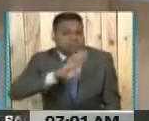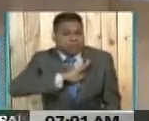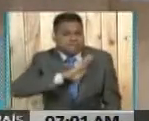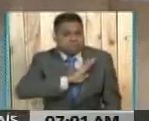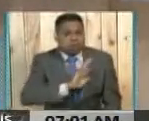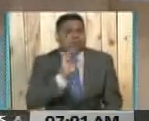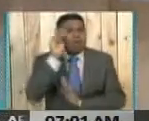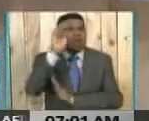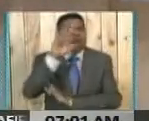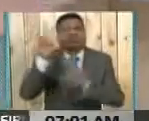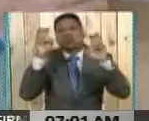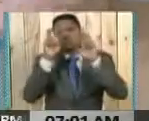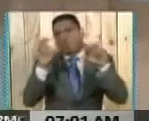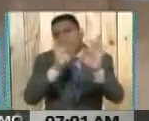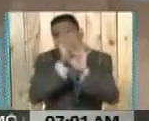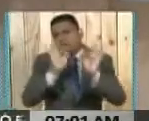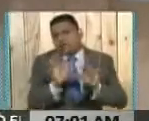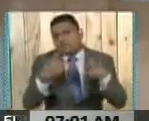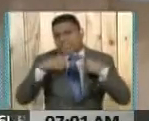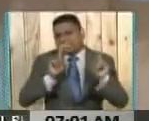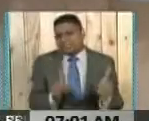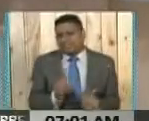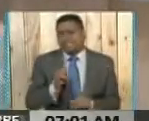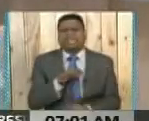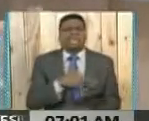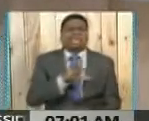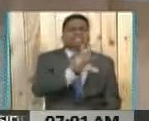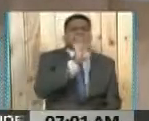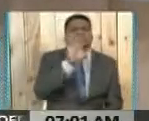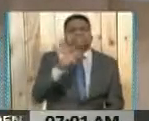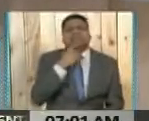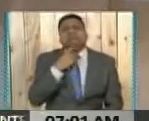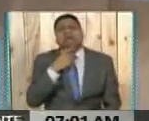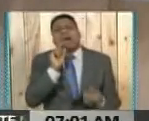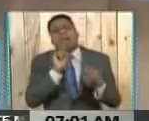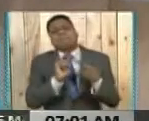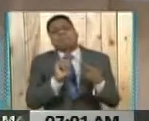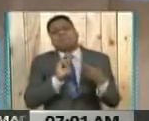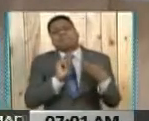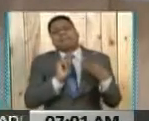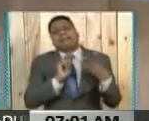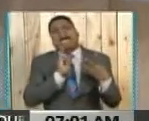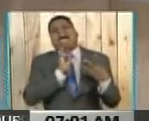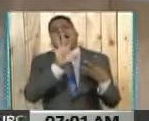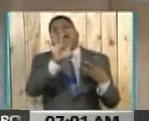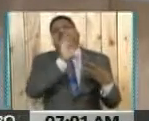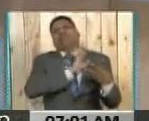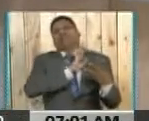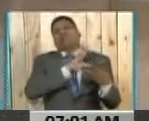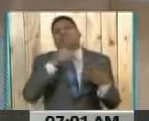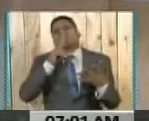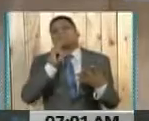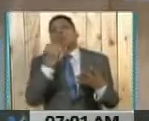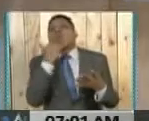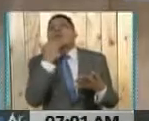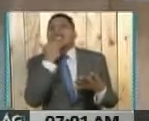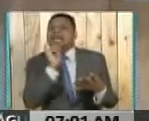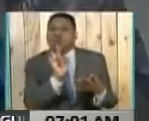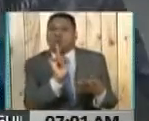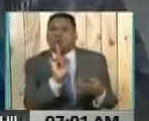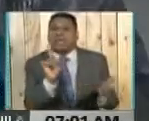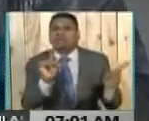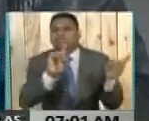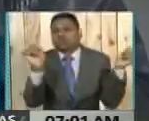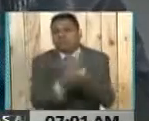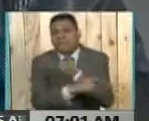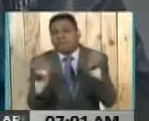tomar y mantener y qué es lo que hay que tomar según la experiencia y descartar para poder seguir avanzando hacia un modelo marxista, hacia un modelo socialista?